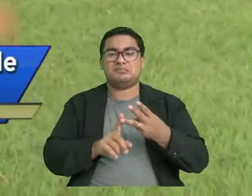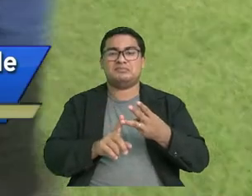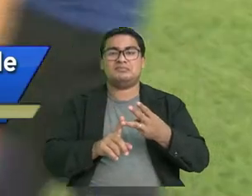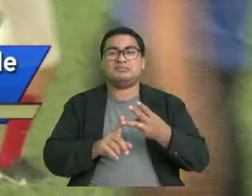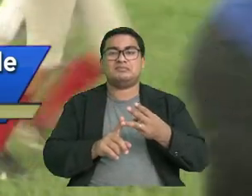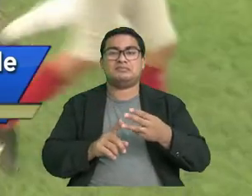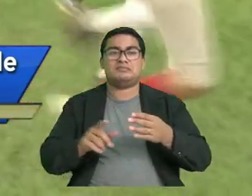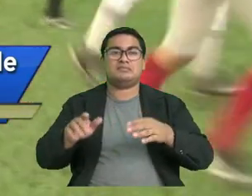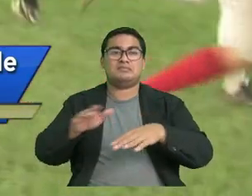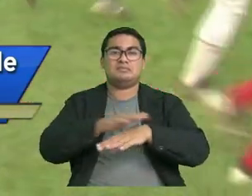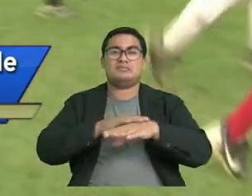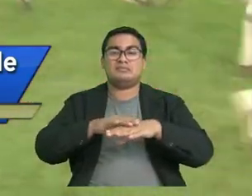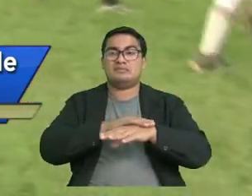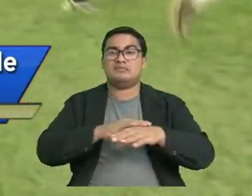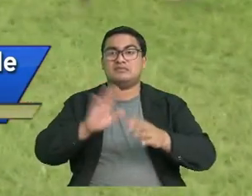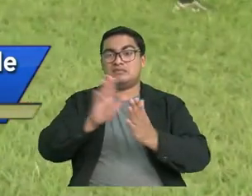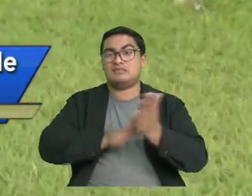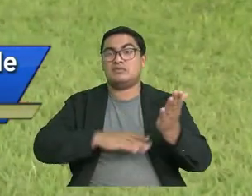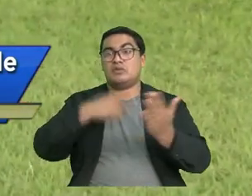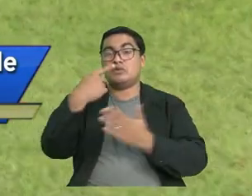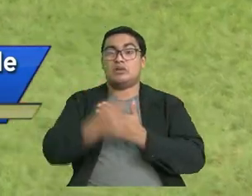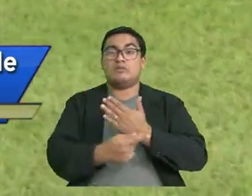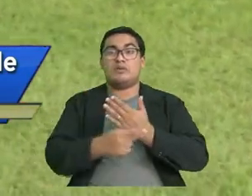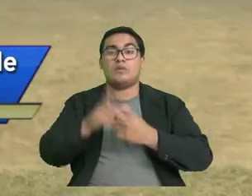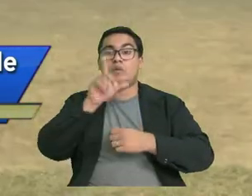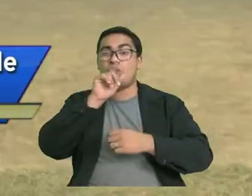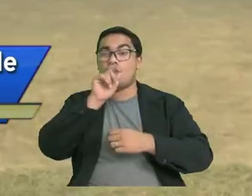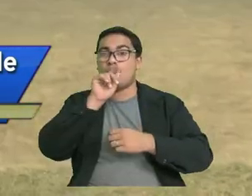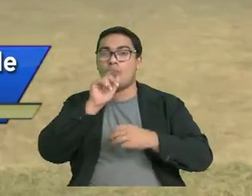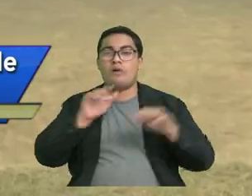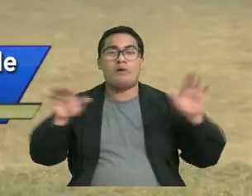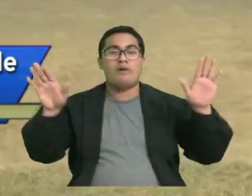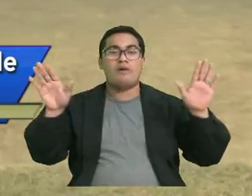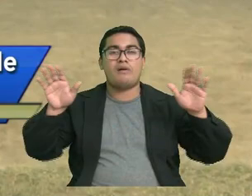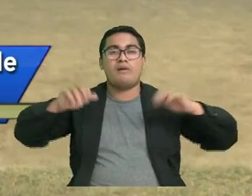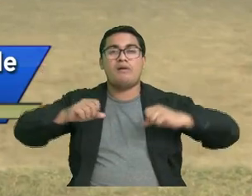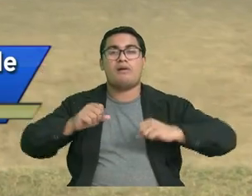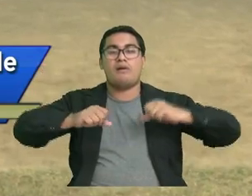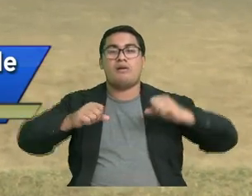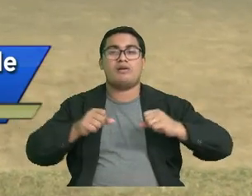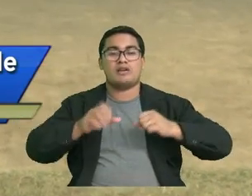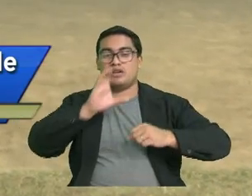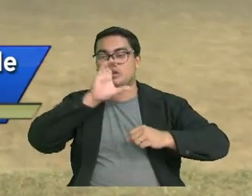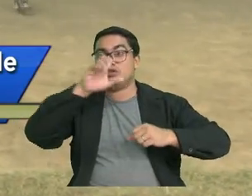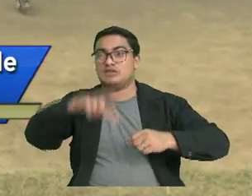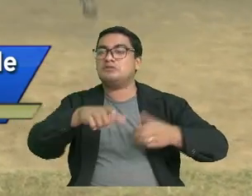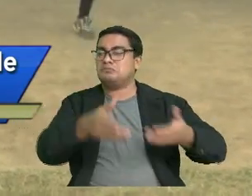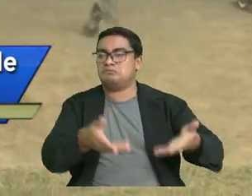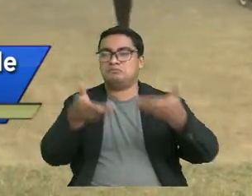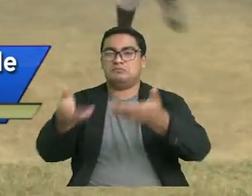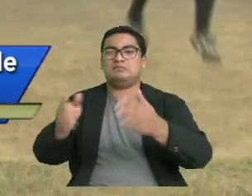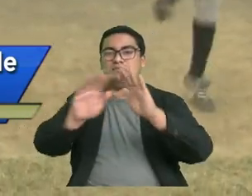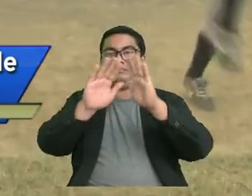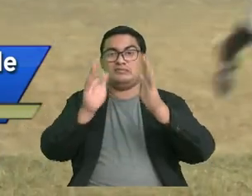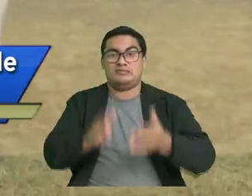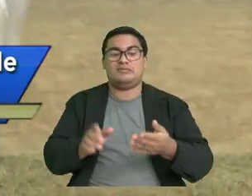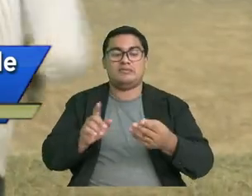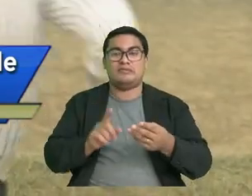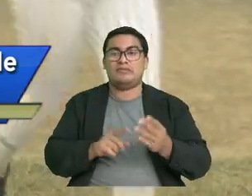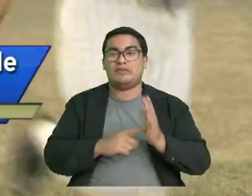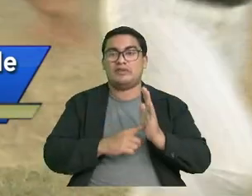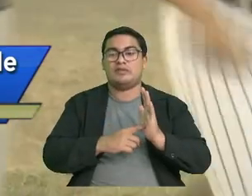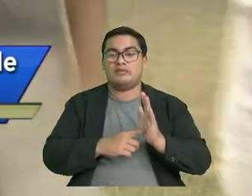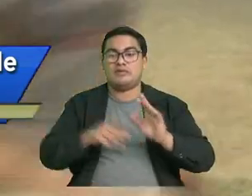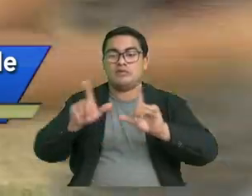al programa de patio saludable, la titulación, mire qué hermoso eso. Se está titulando